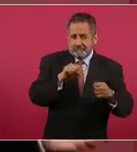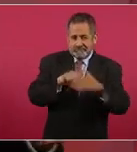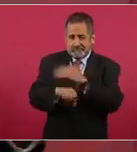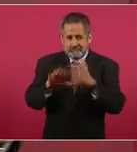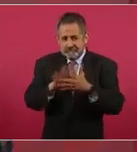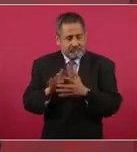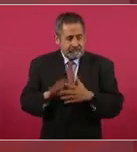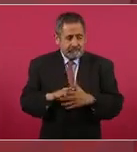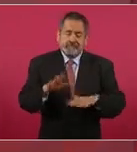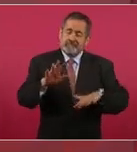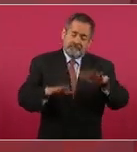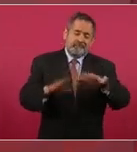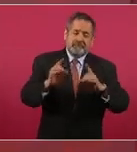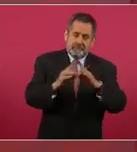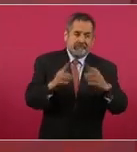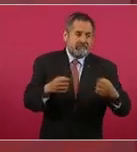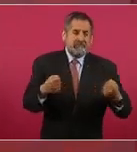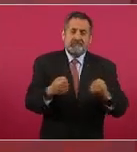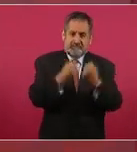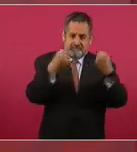se dan enfrentamientos.